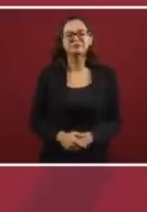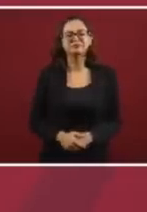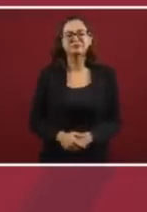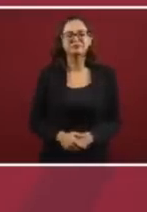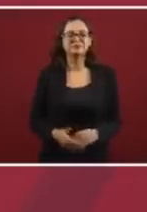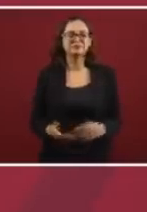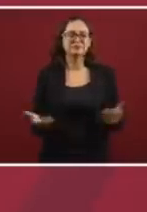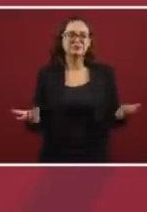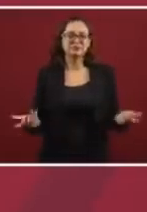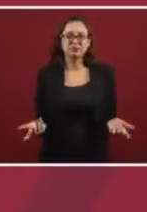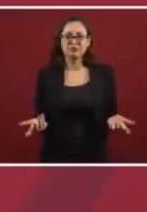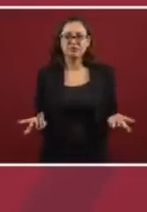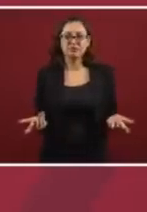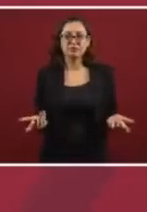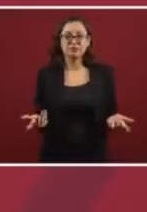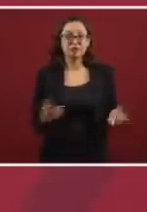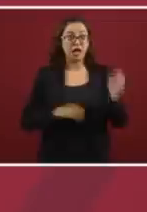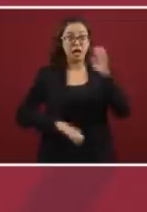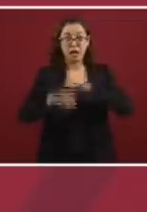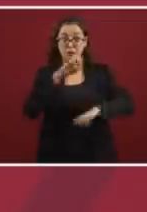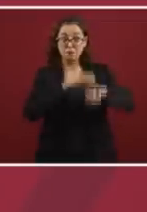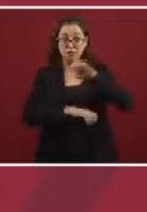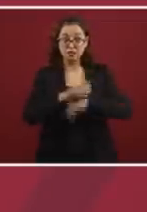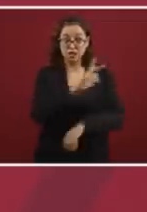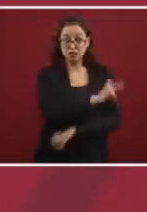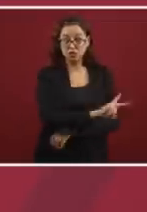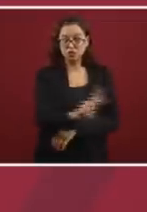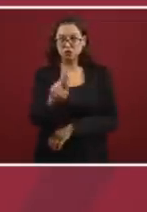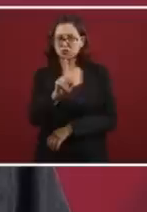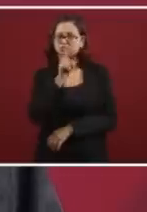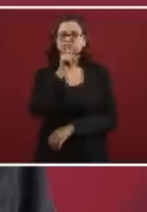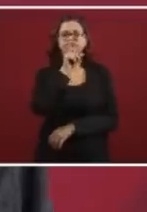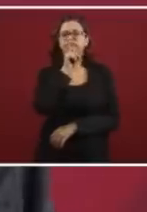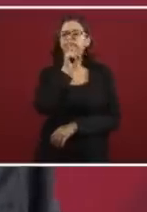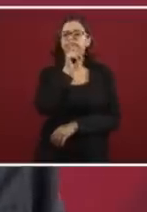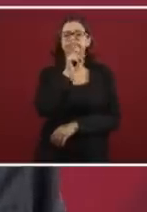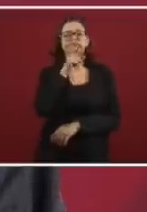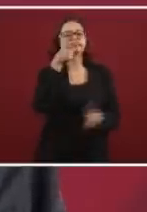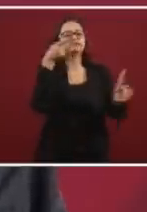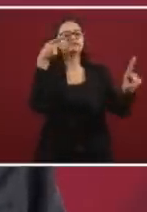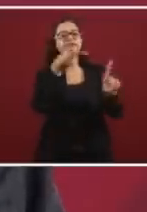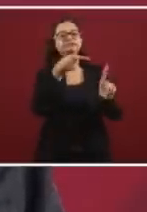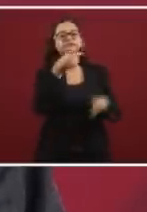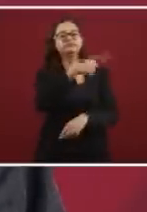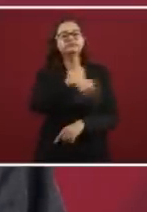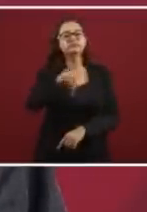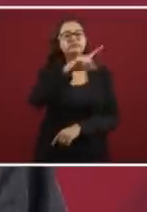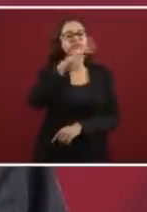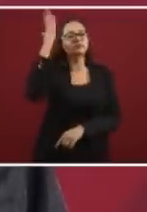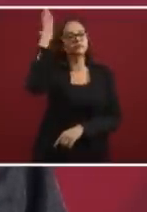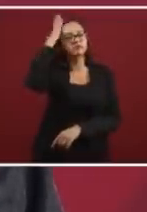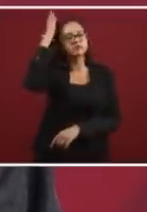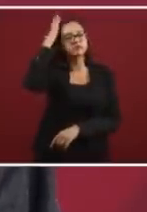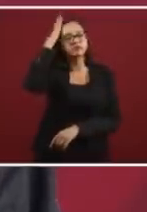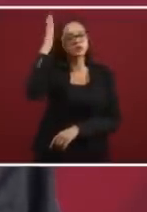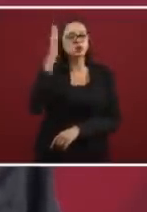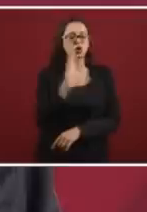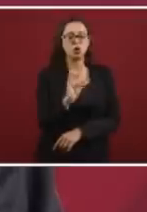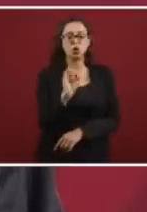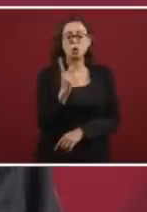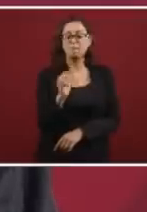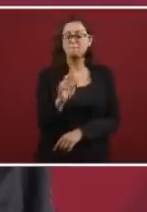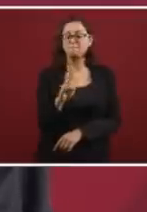no estoy hablando de todos los empresarios me refiero a la actitud de los dirigentes que se